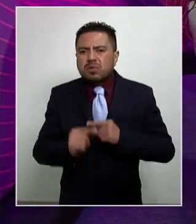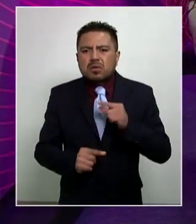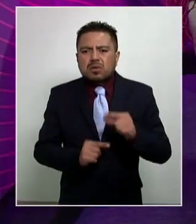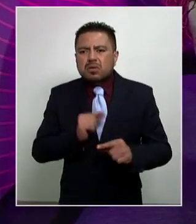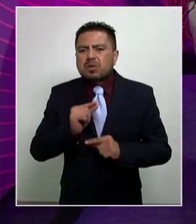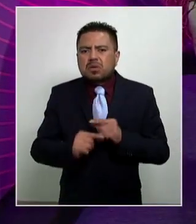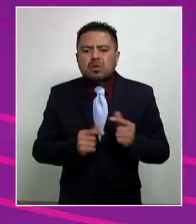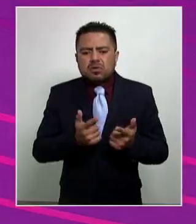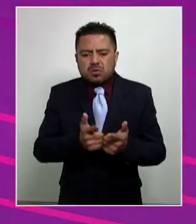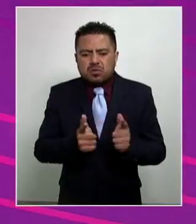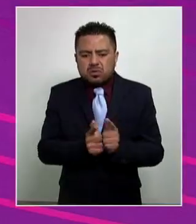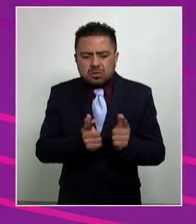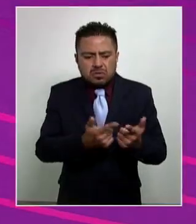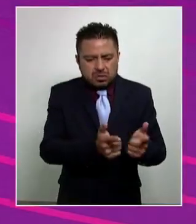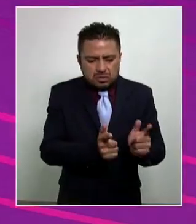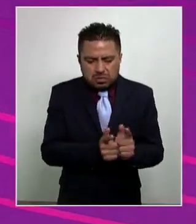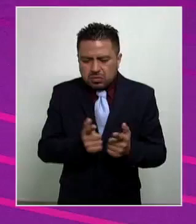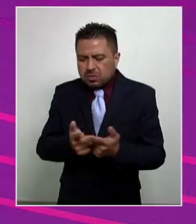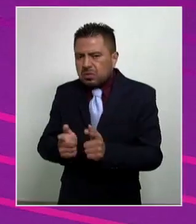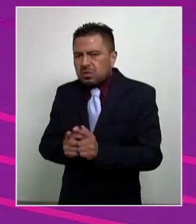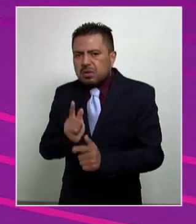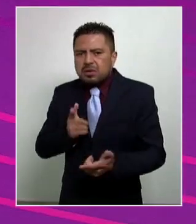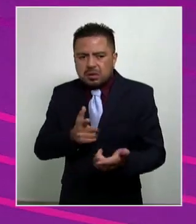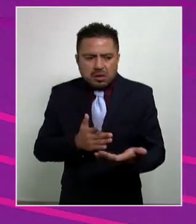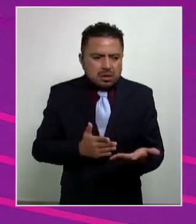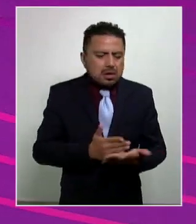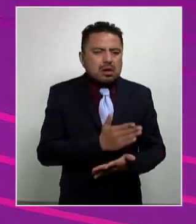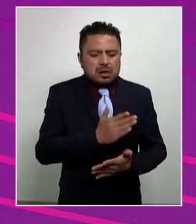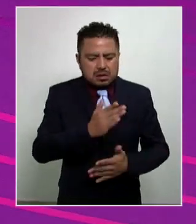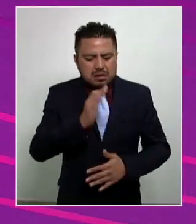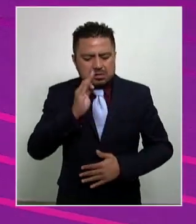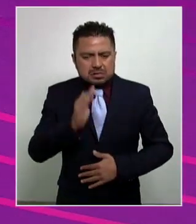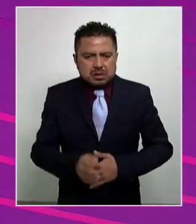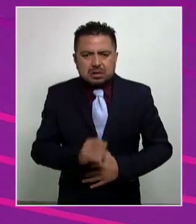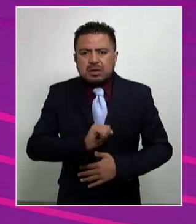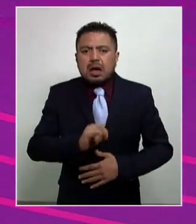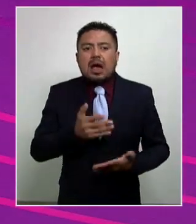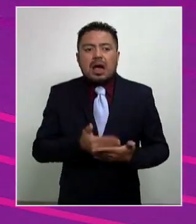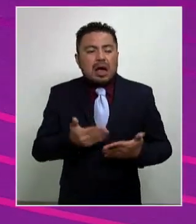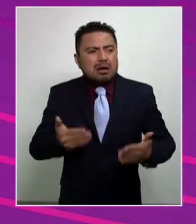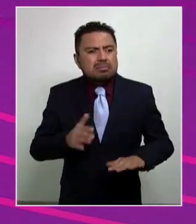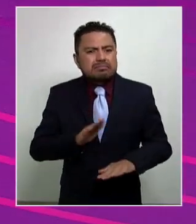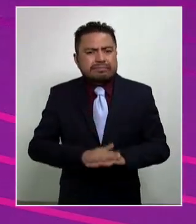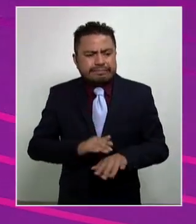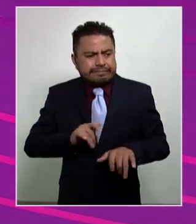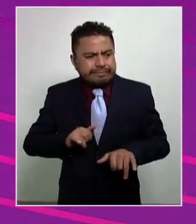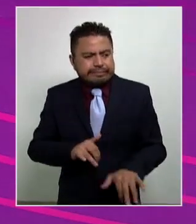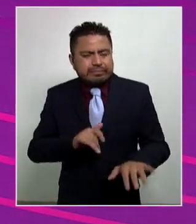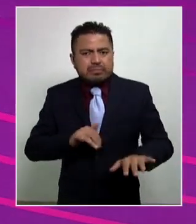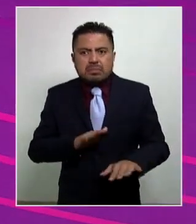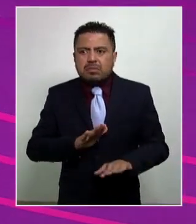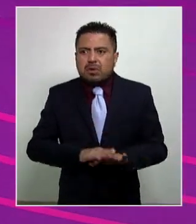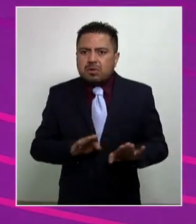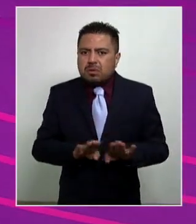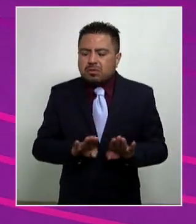en pequeños grupos, llegas, te vean, te aceptan, etc. Pero ahora es masivo. Entonces, ¿cómo aceptar masivamente a la gente cuando